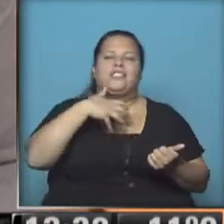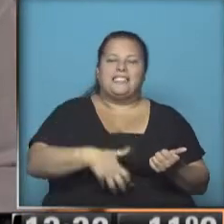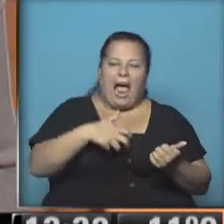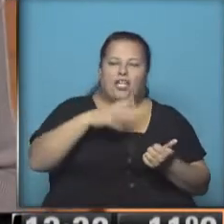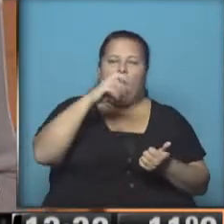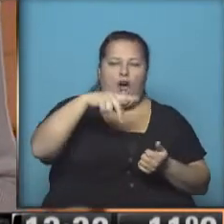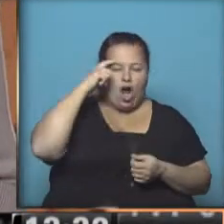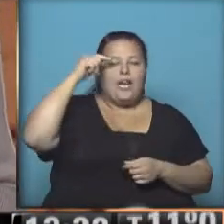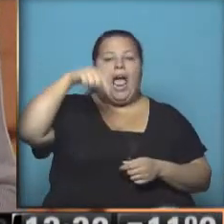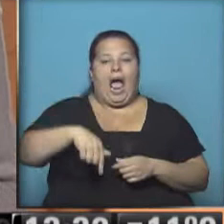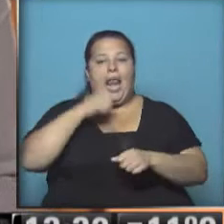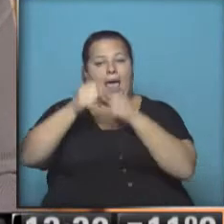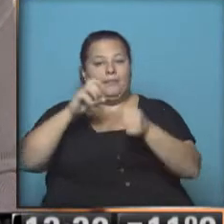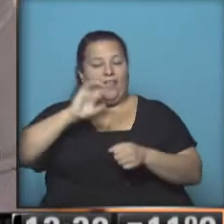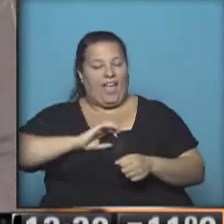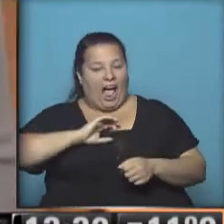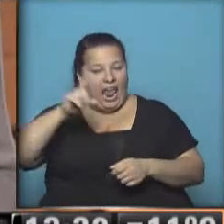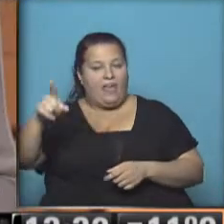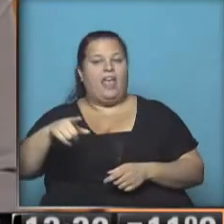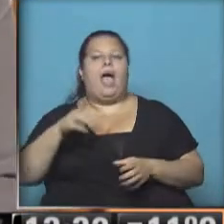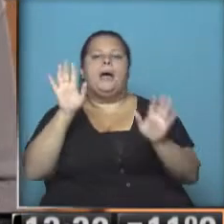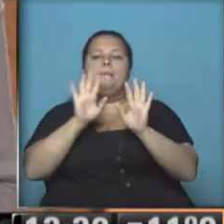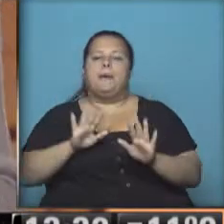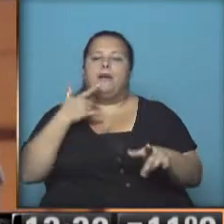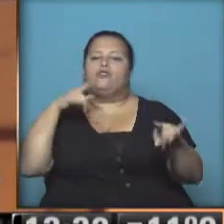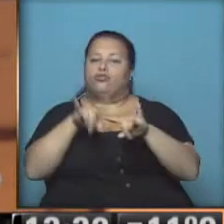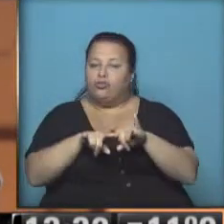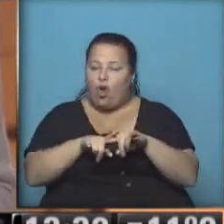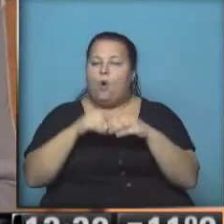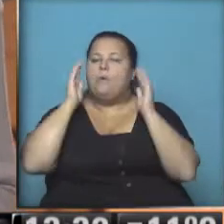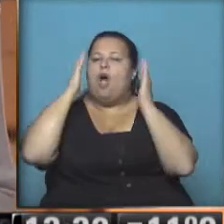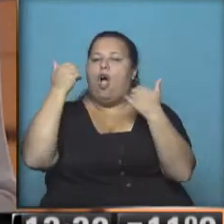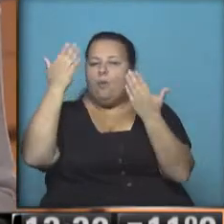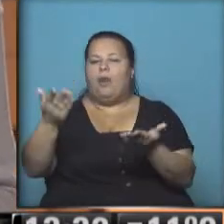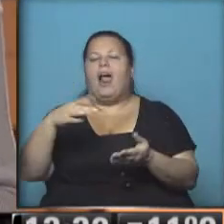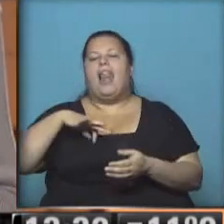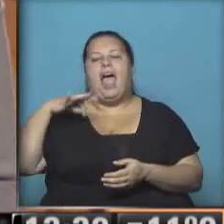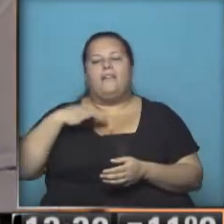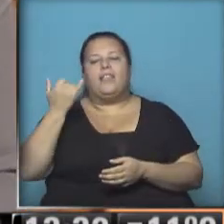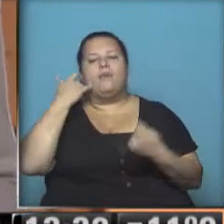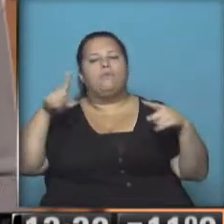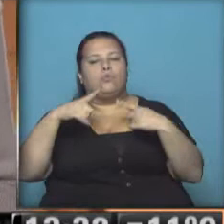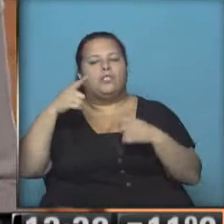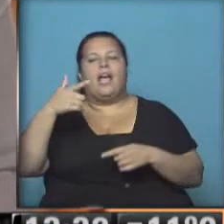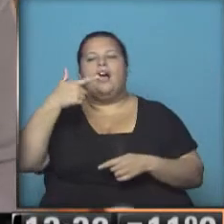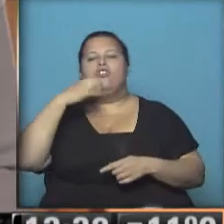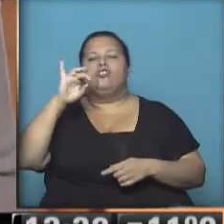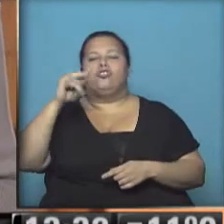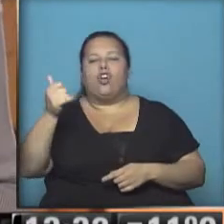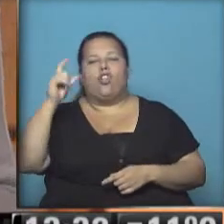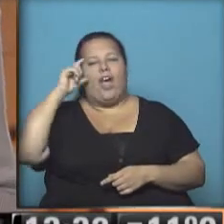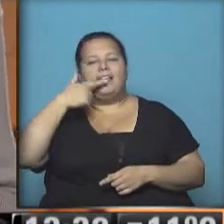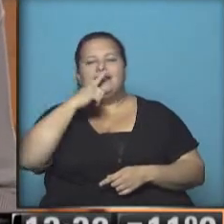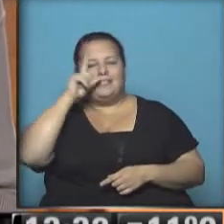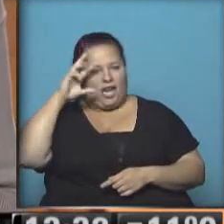One. Ahora la compañía canadiense Cirque du Soleil prepara un espectáculo dedicado a la vida y la música de Soda Stereo. Se va